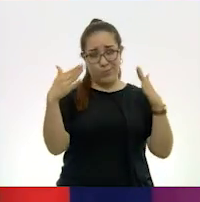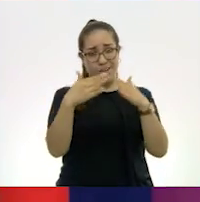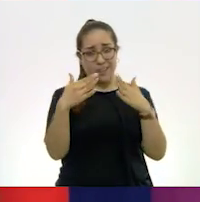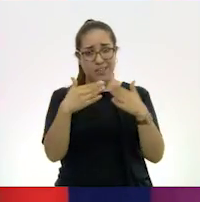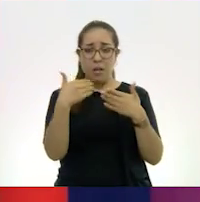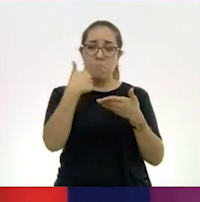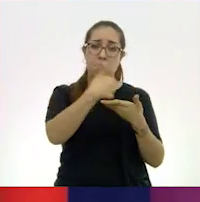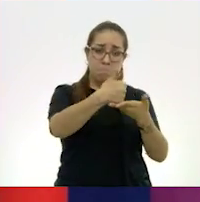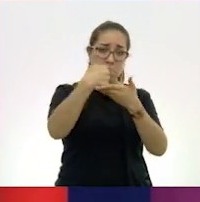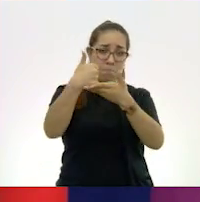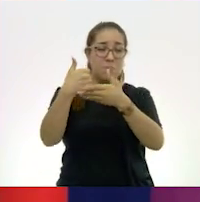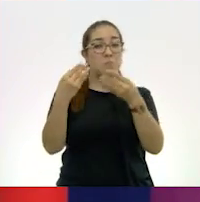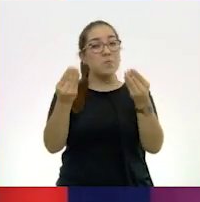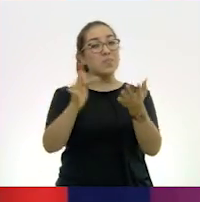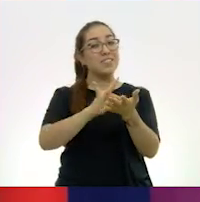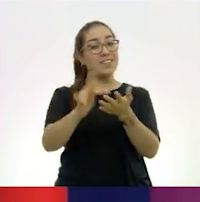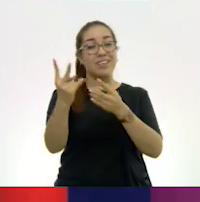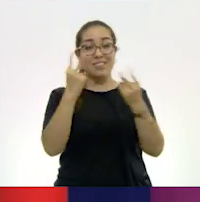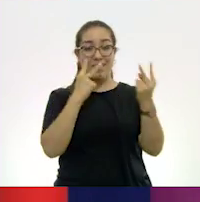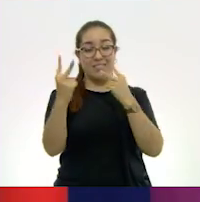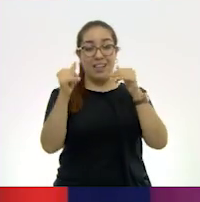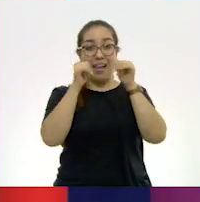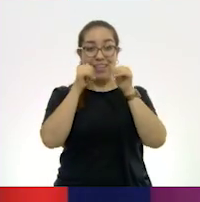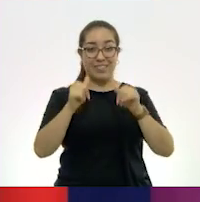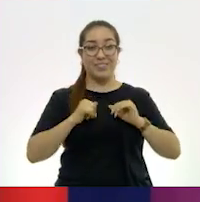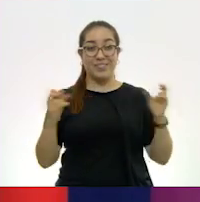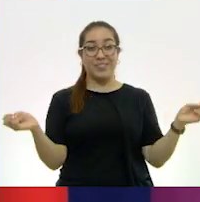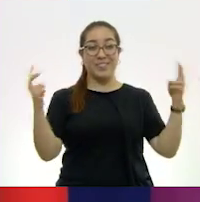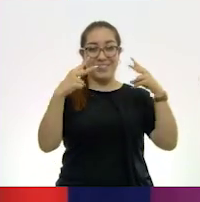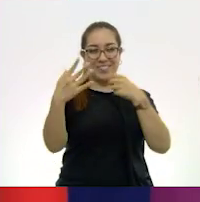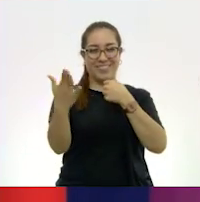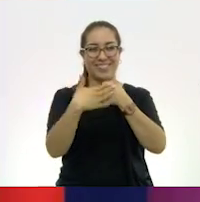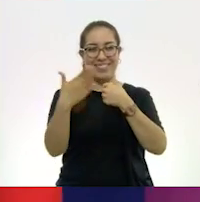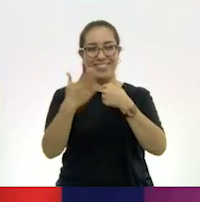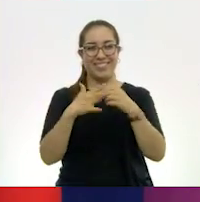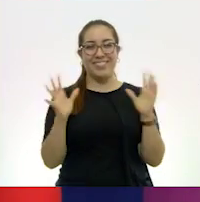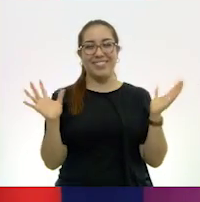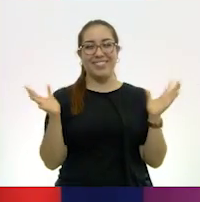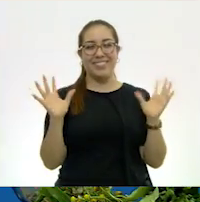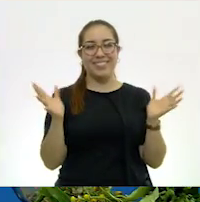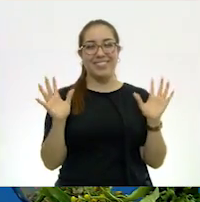casita. Gracias por su atención. Nos vemos en otra ocasión.